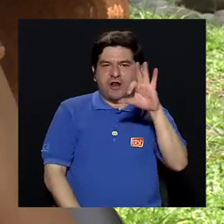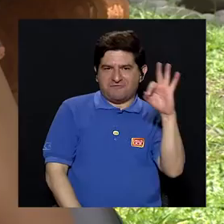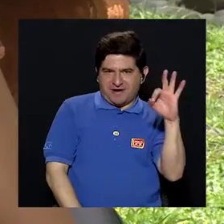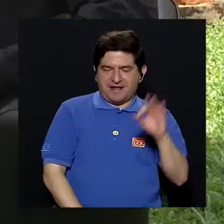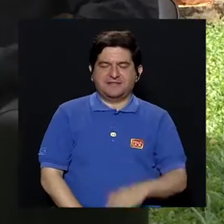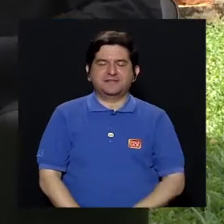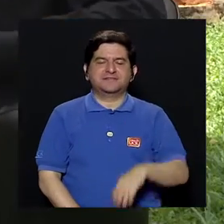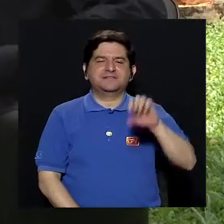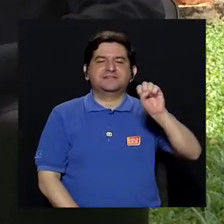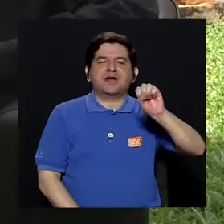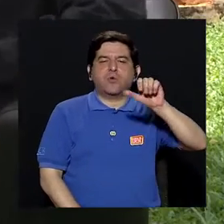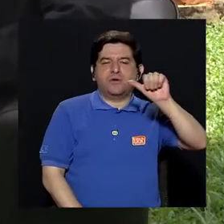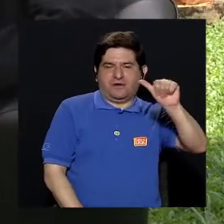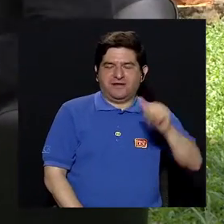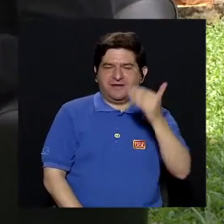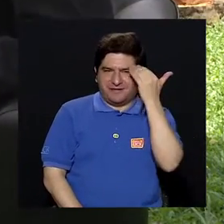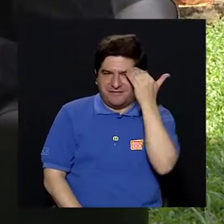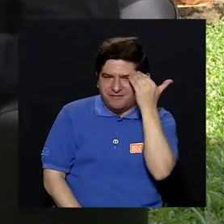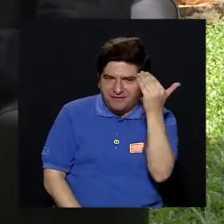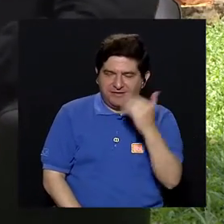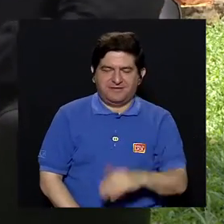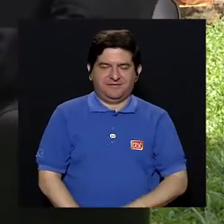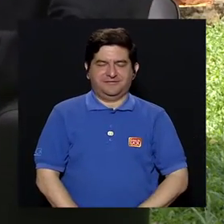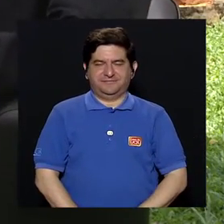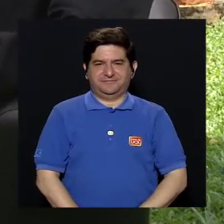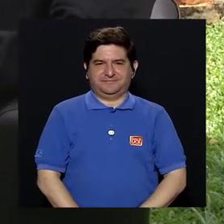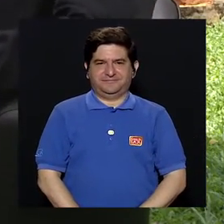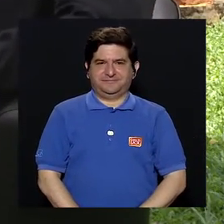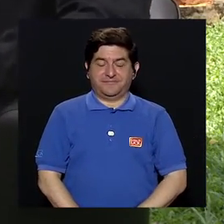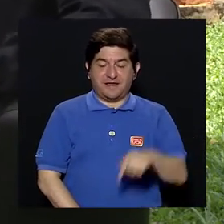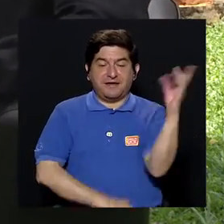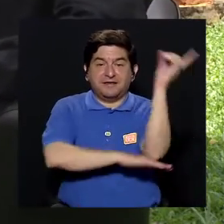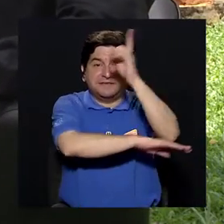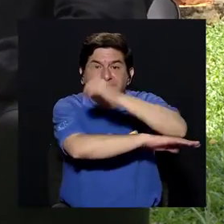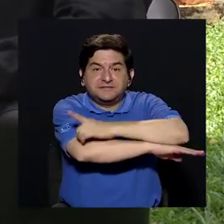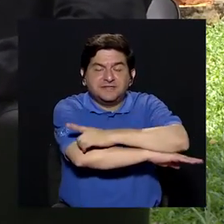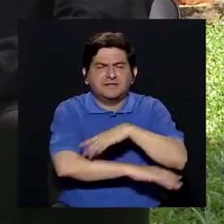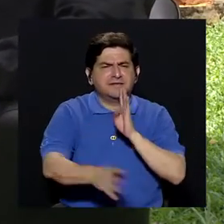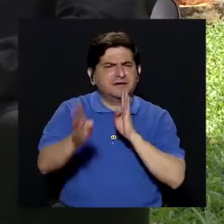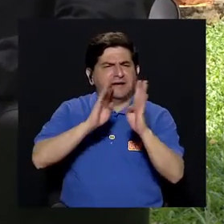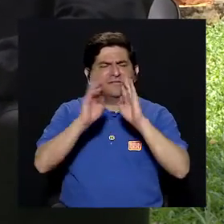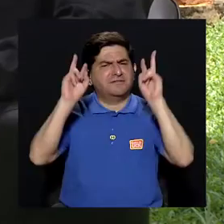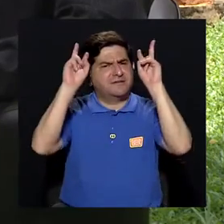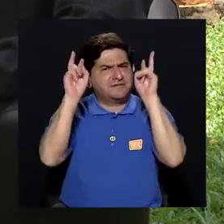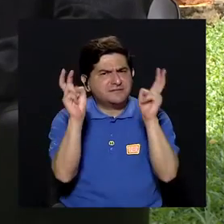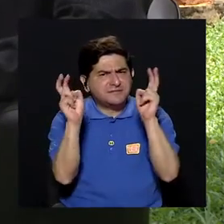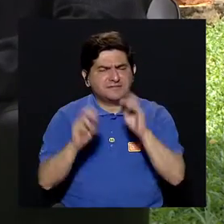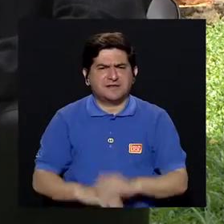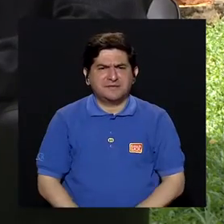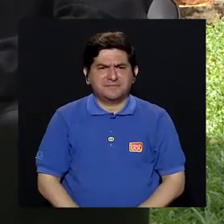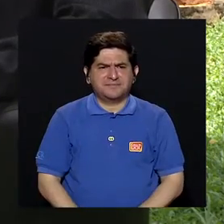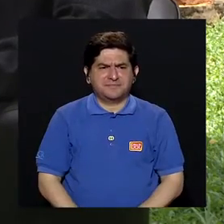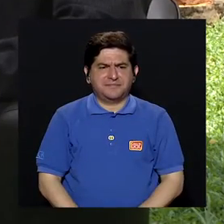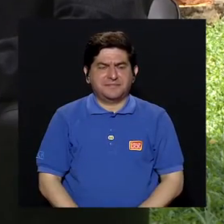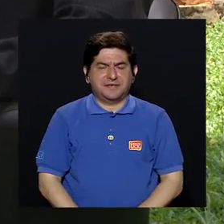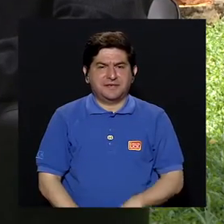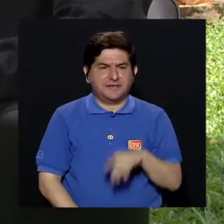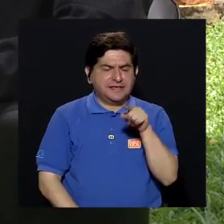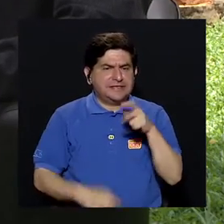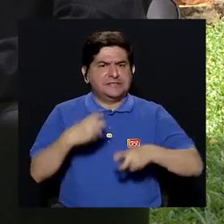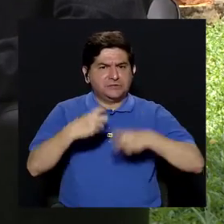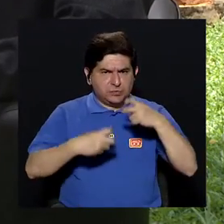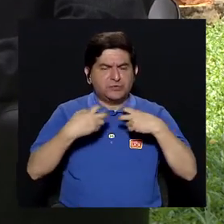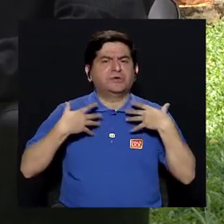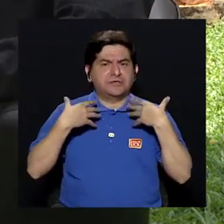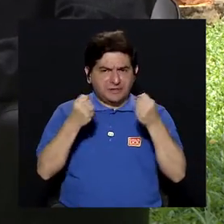Fabiola Fernández y Saúl Aguilar. Hola Fabiola, y es que para el día de hoy vamos a conversar de un tema que se ha convertido en